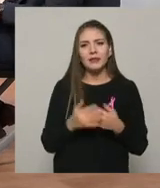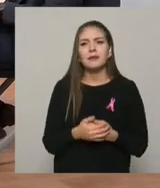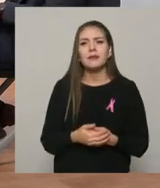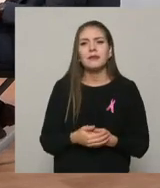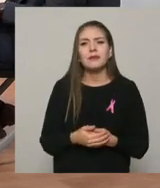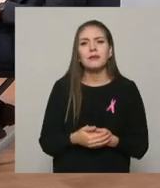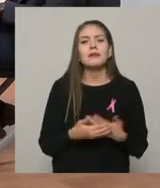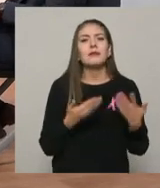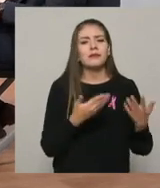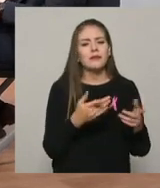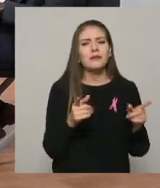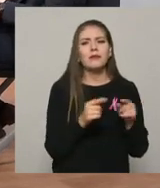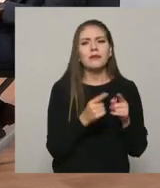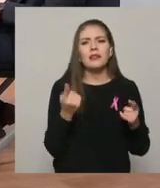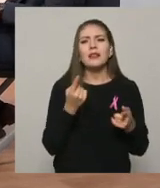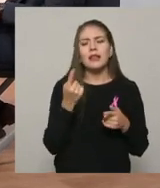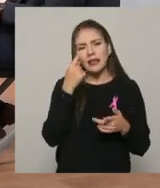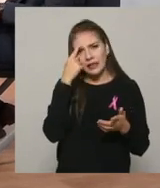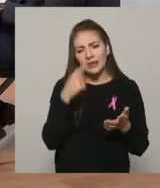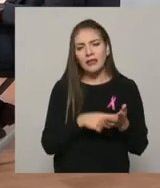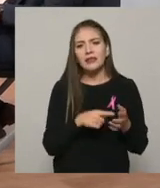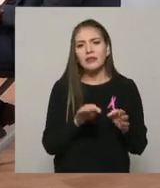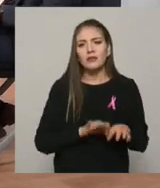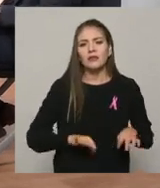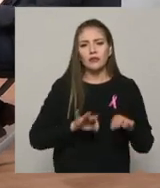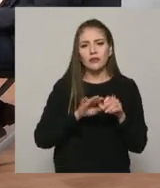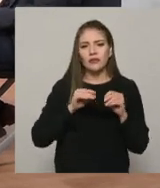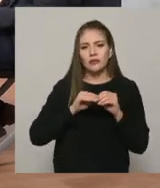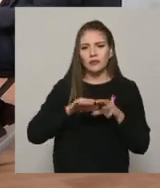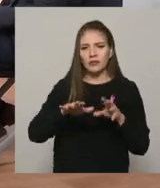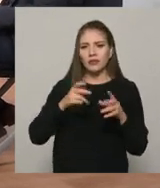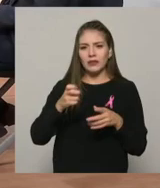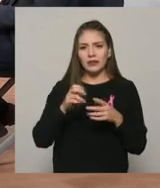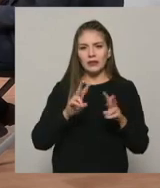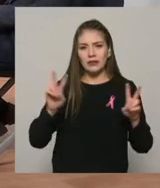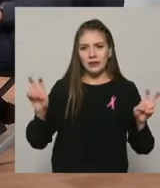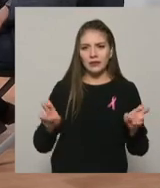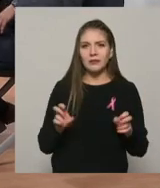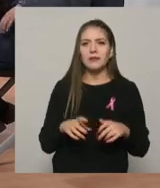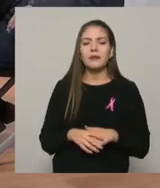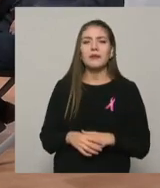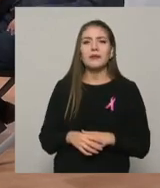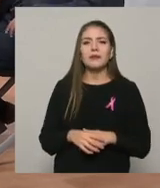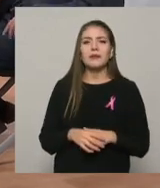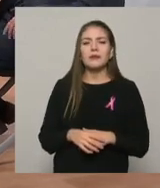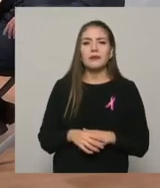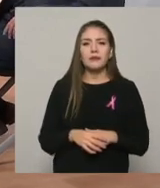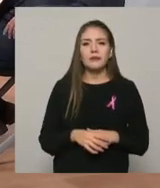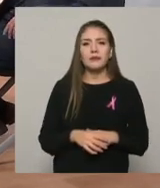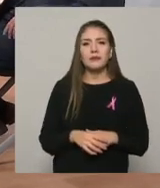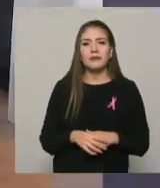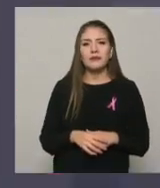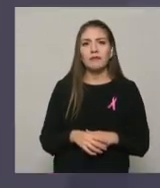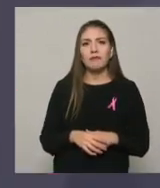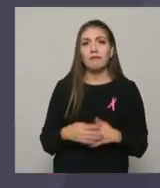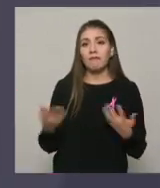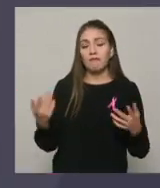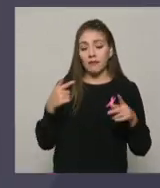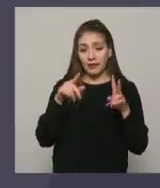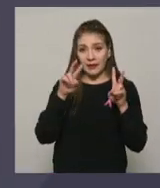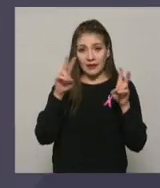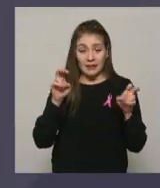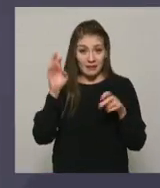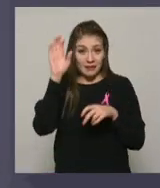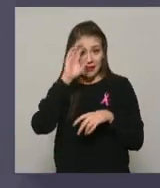tu conclusión. ¿Qué tan importante fue transmitir aquí en Televisión Pública este tema? Pues es poner un tema muy importante, la ciencia,